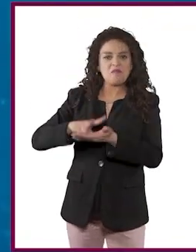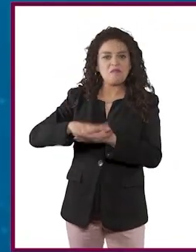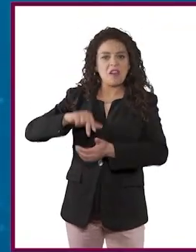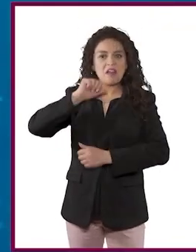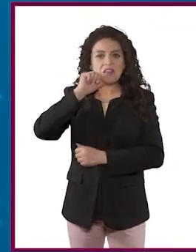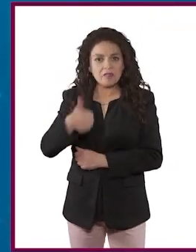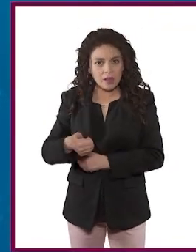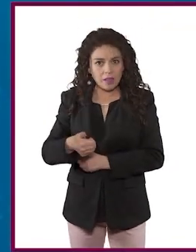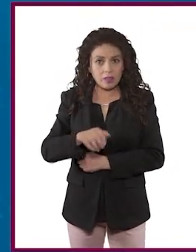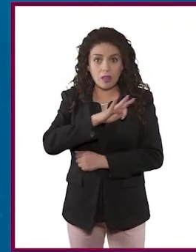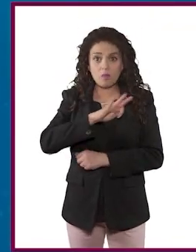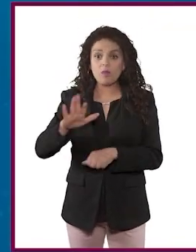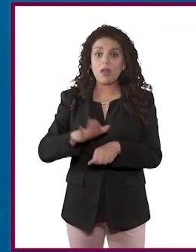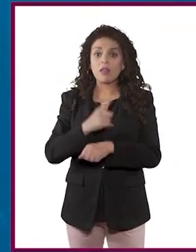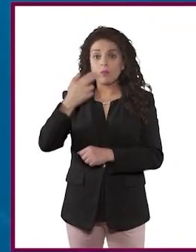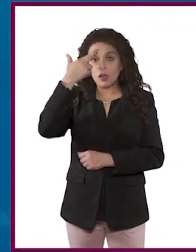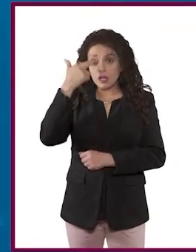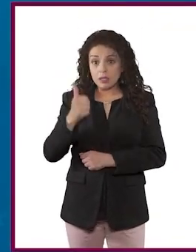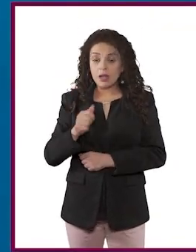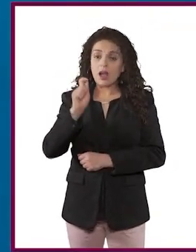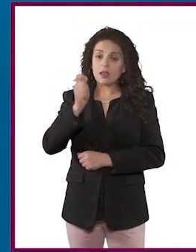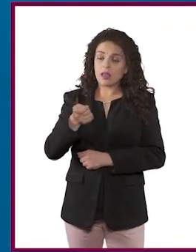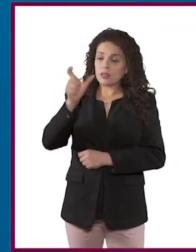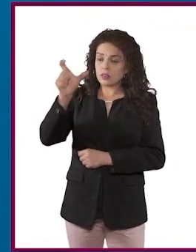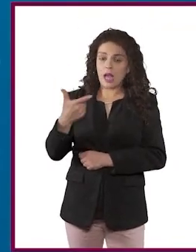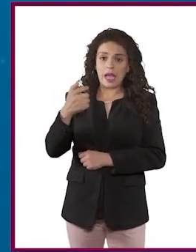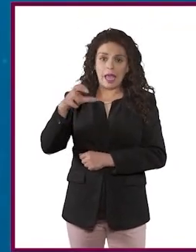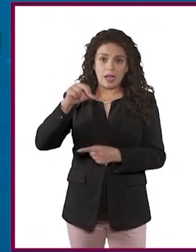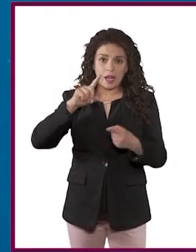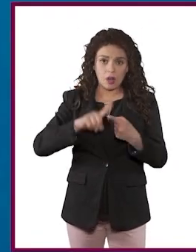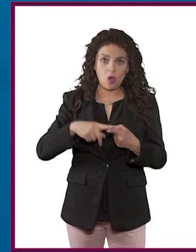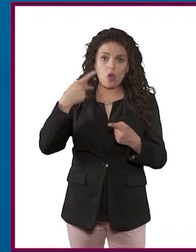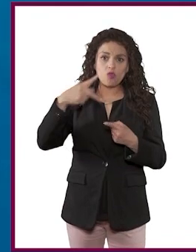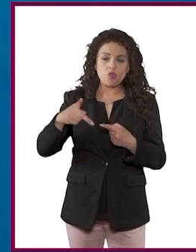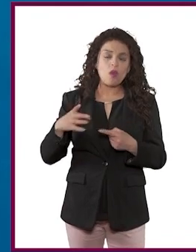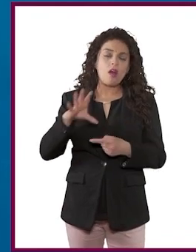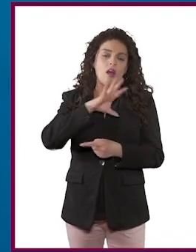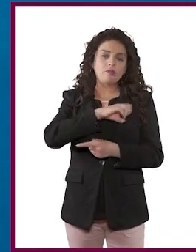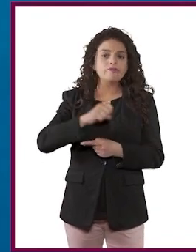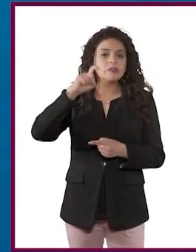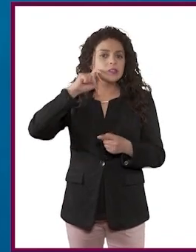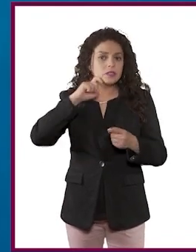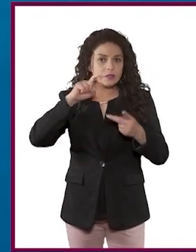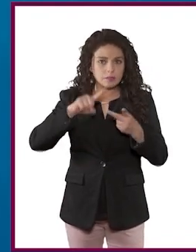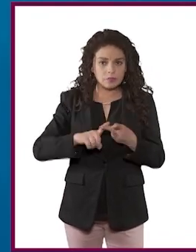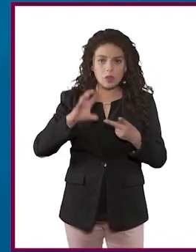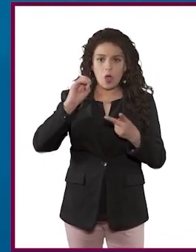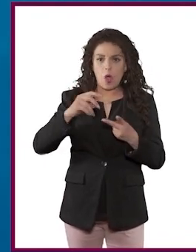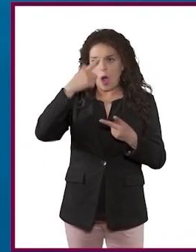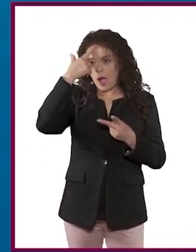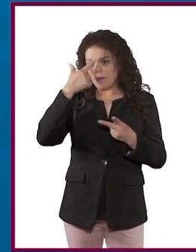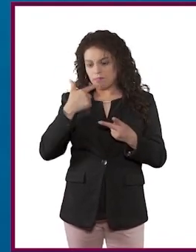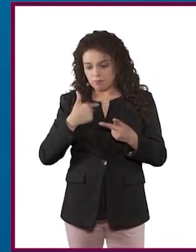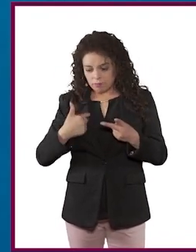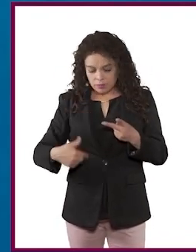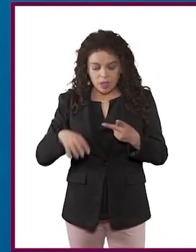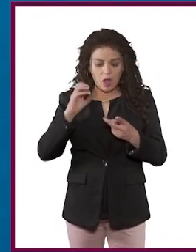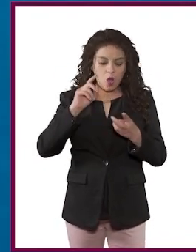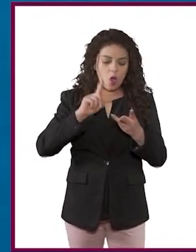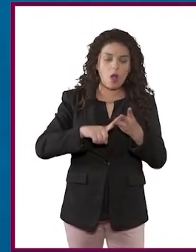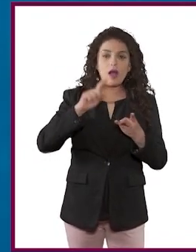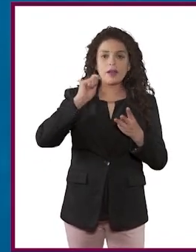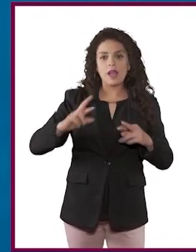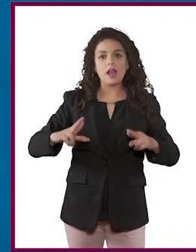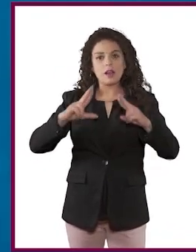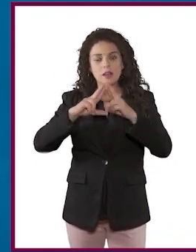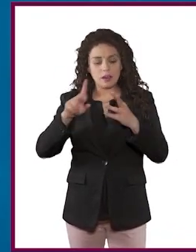Puede ocurrir por tu género, preferencias sexuales, apariencia física, tus condiciones económicas, creencias